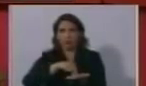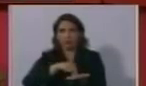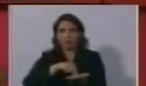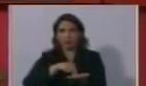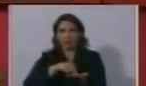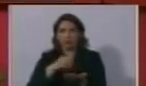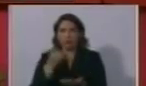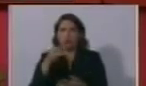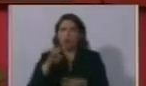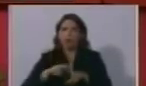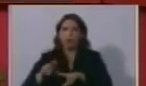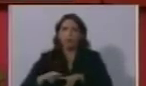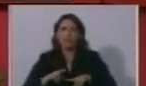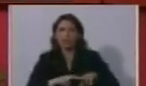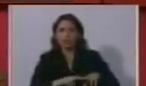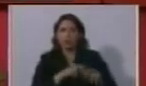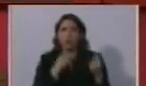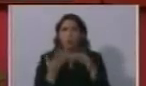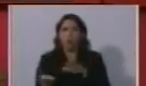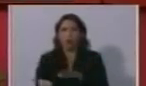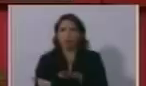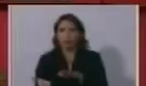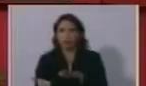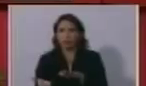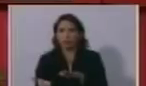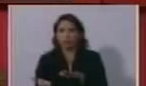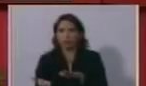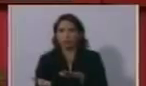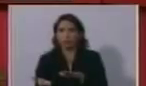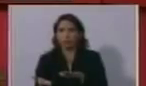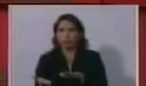niños han asesinado con ese cuento?